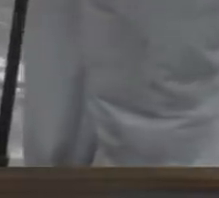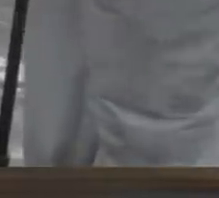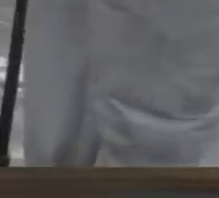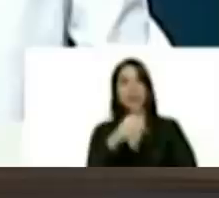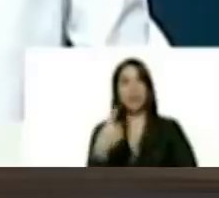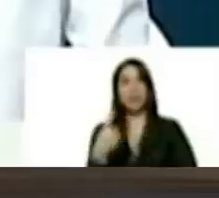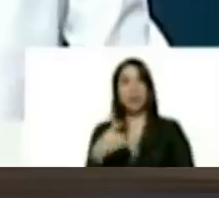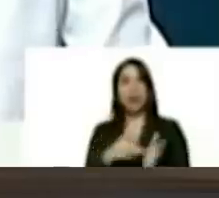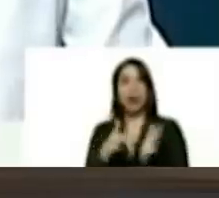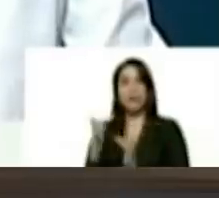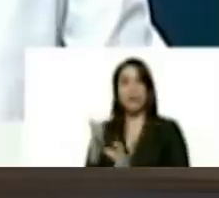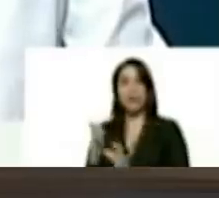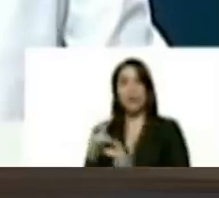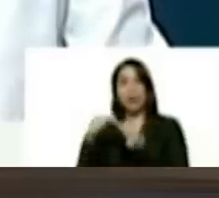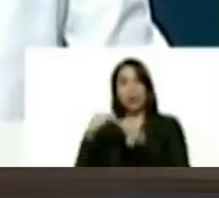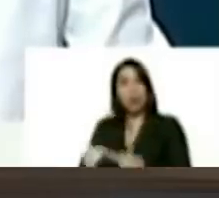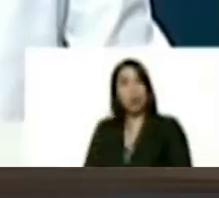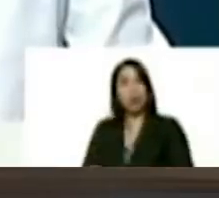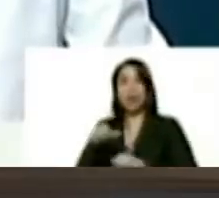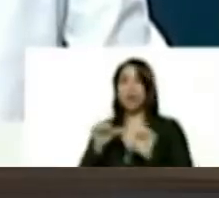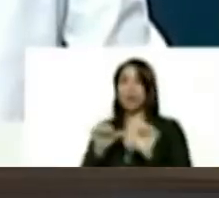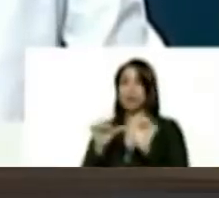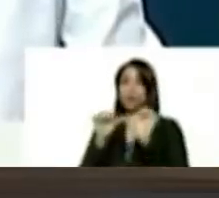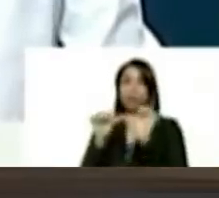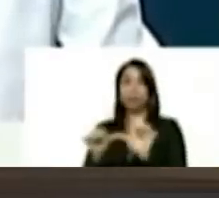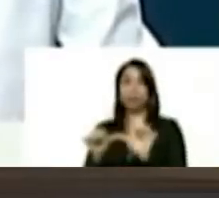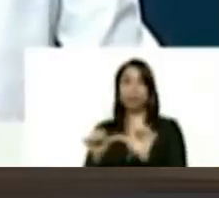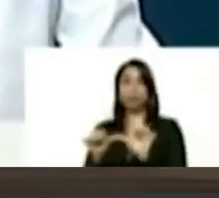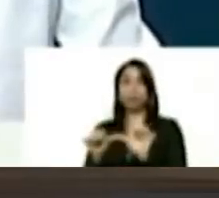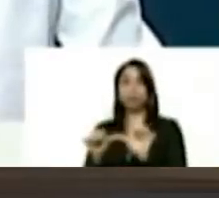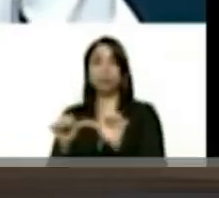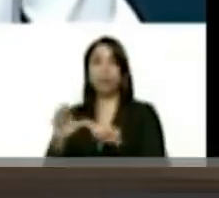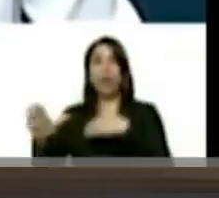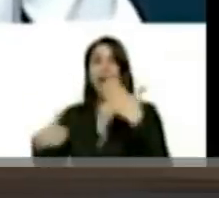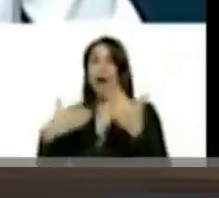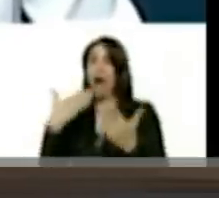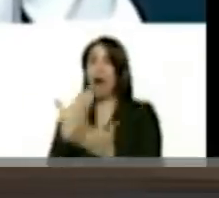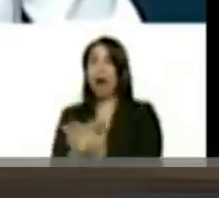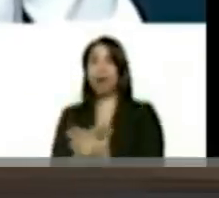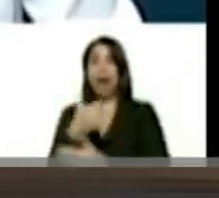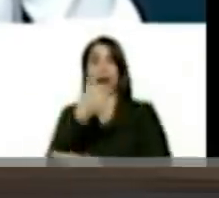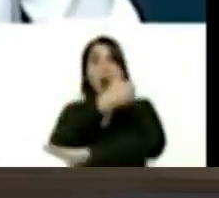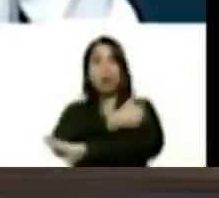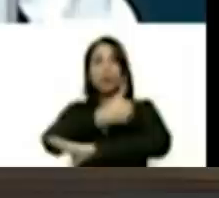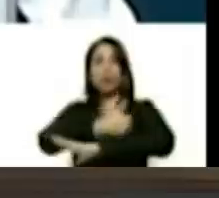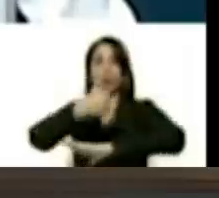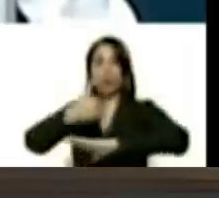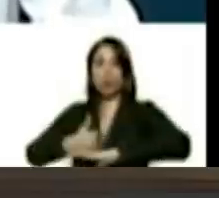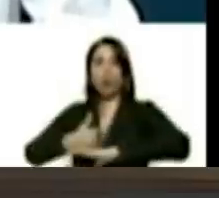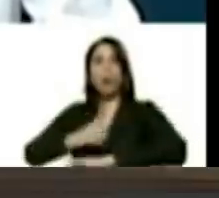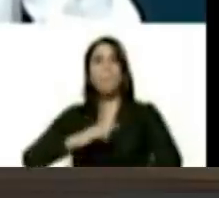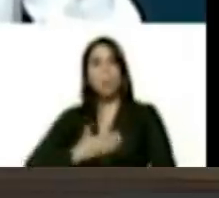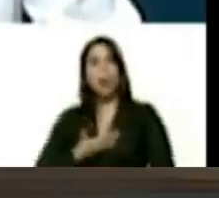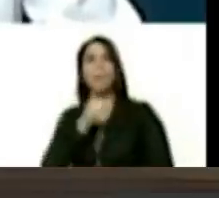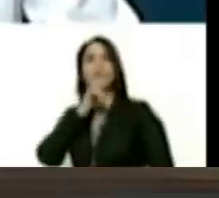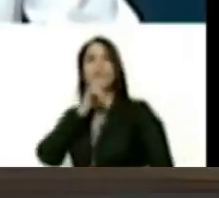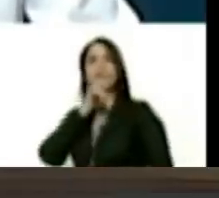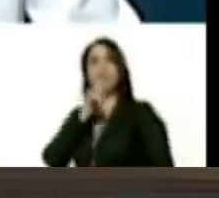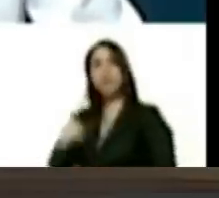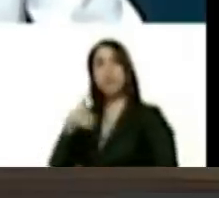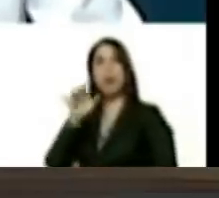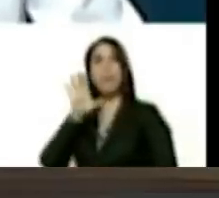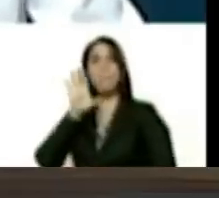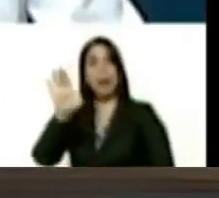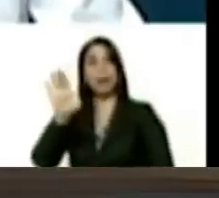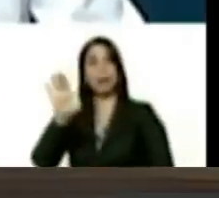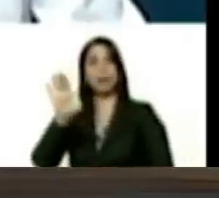un plazo todavía no definido. Antes de seguir con esta información, los invito a dejar un comentario en este video